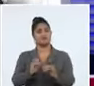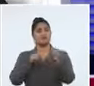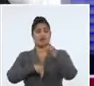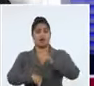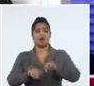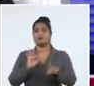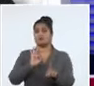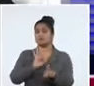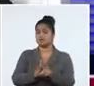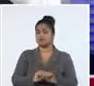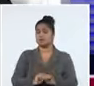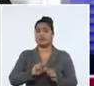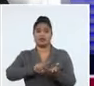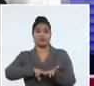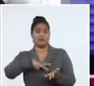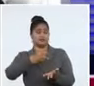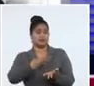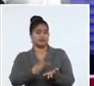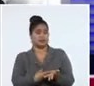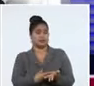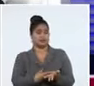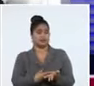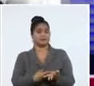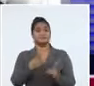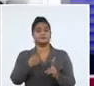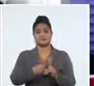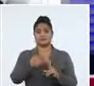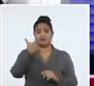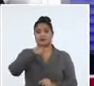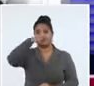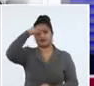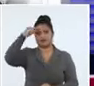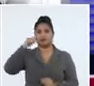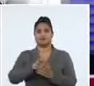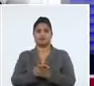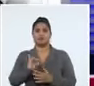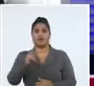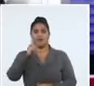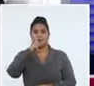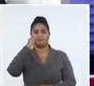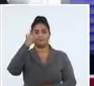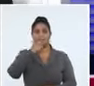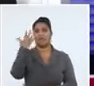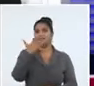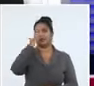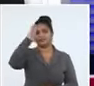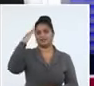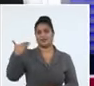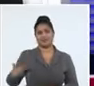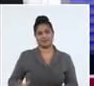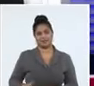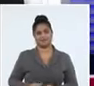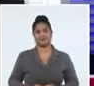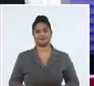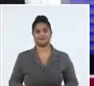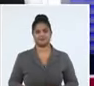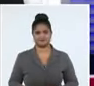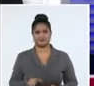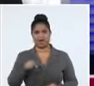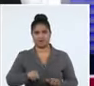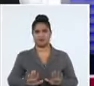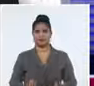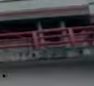a esta conferencia que ofrece el Ministerio de Salud Pública, la intérprete en lengua de señas para la comunidad sorda de Cuba, Yasmina Rami.